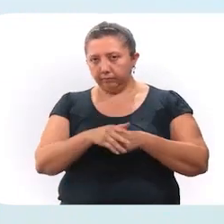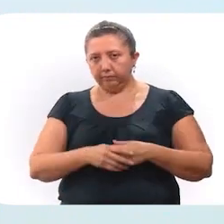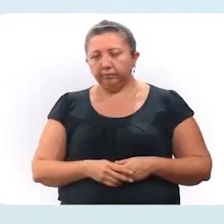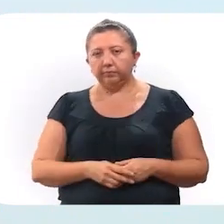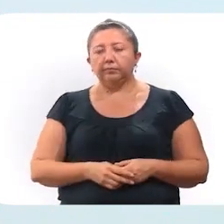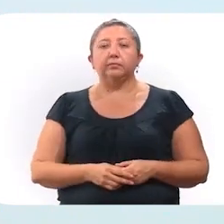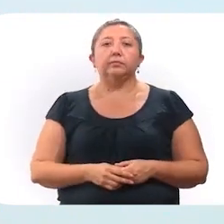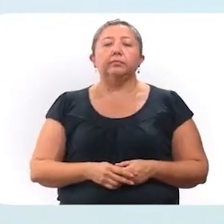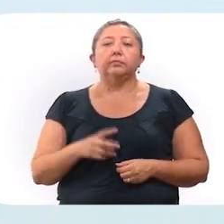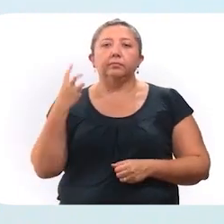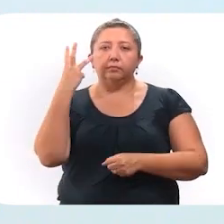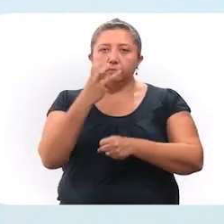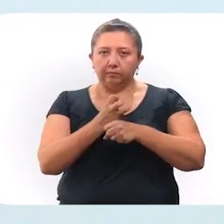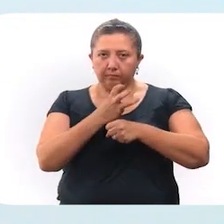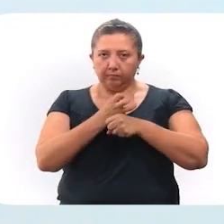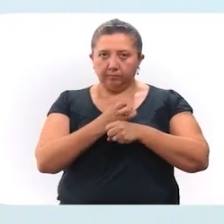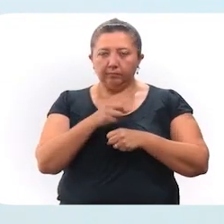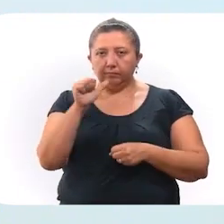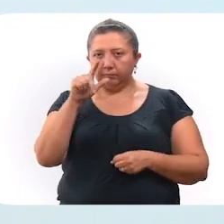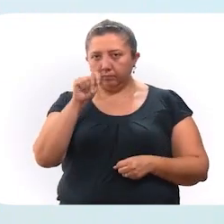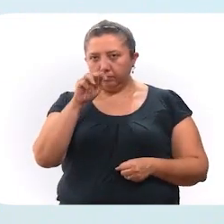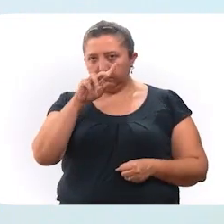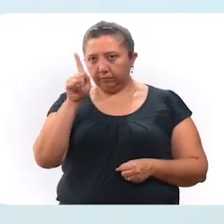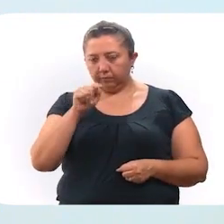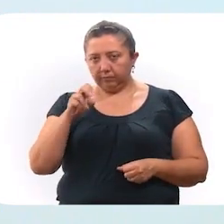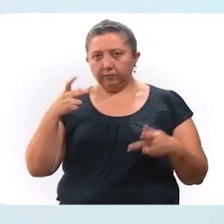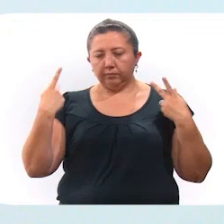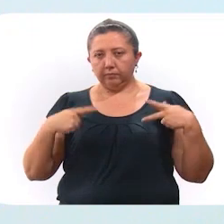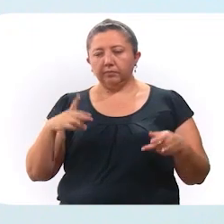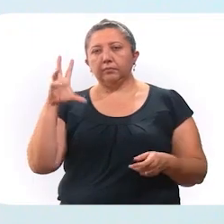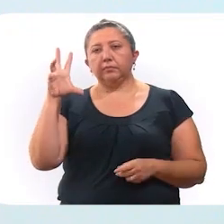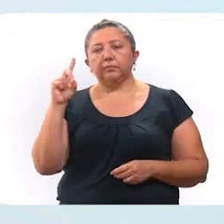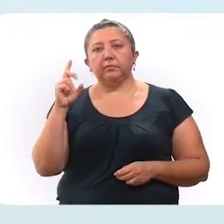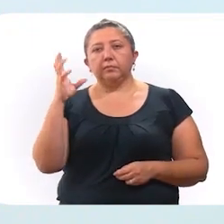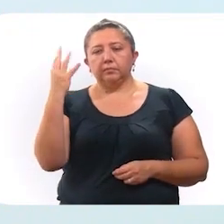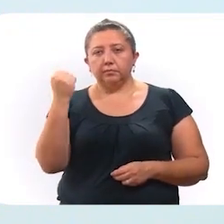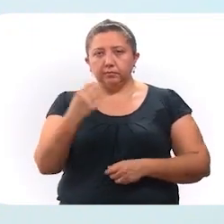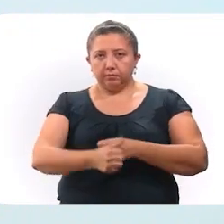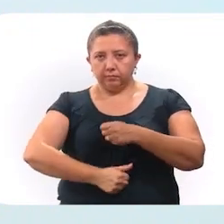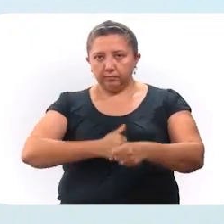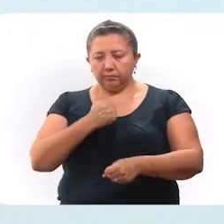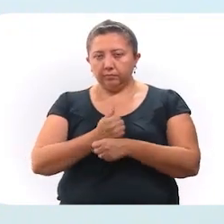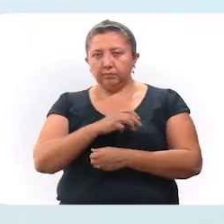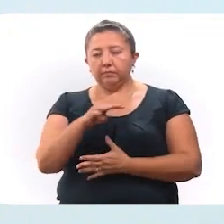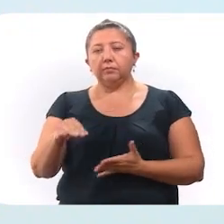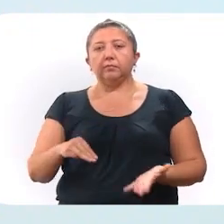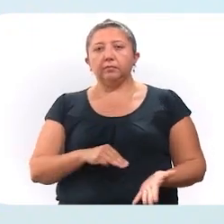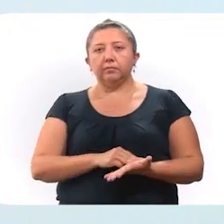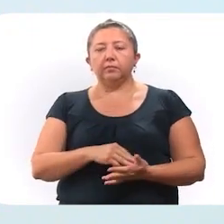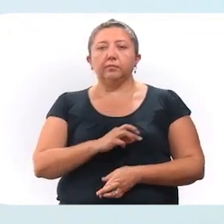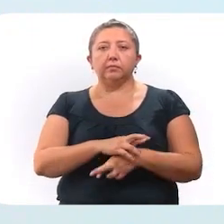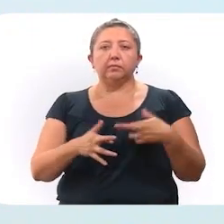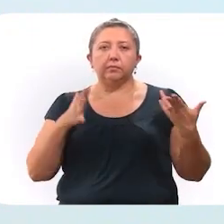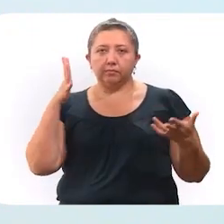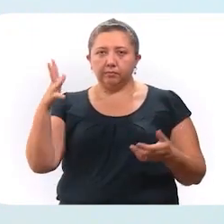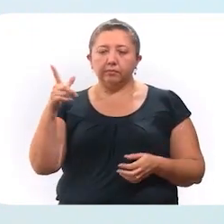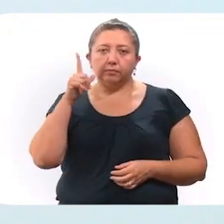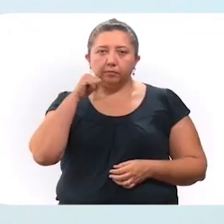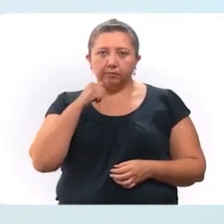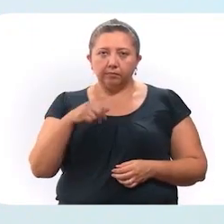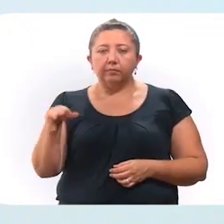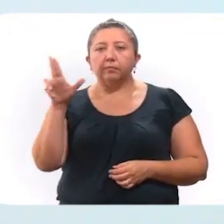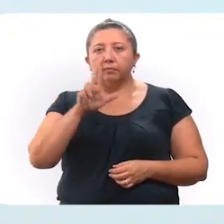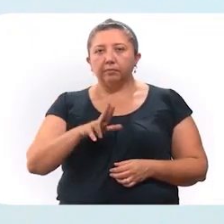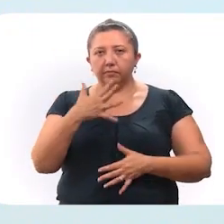correspondiente a la tercera dosis de AstraZeneca para personas de 30 a 39 años en Mérida se realizará desde mañana